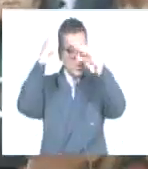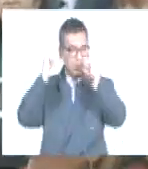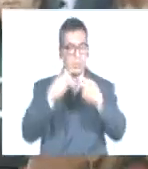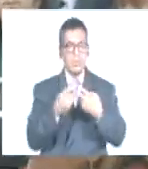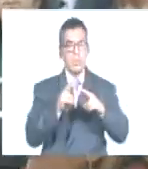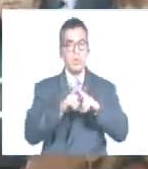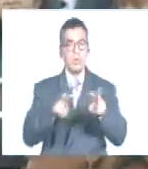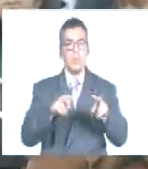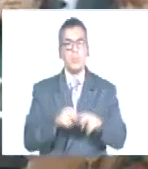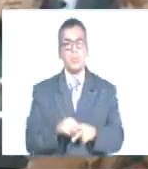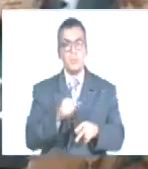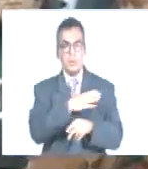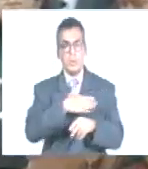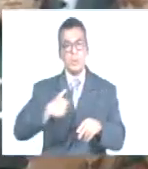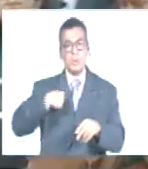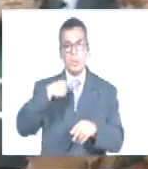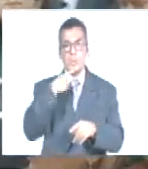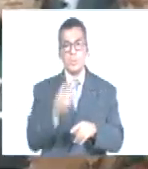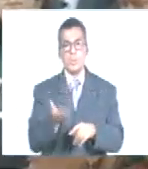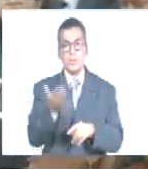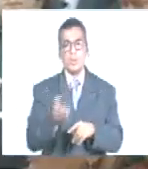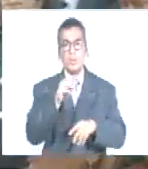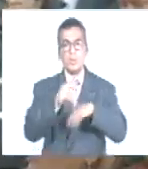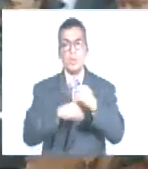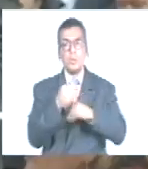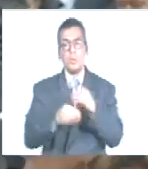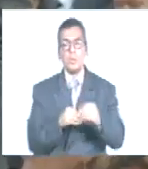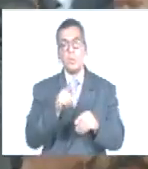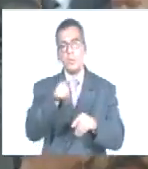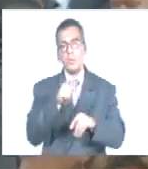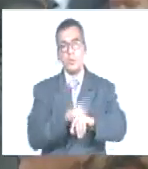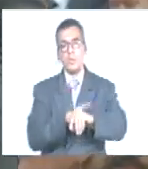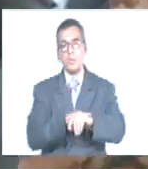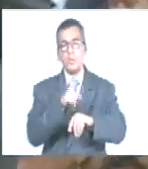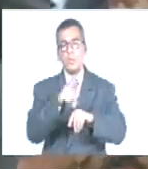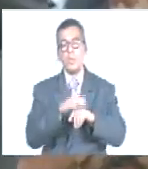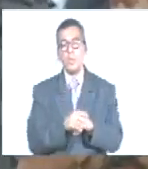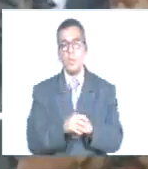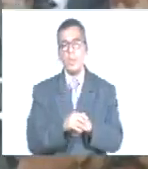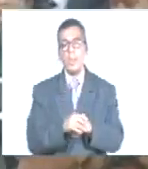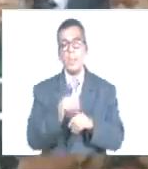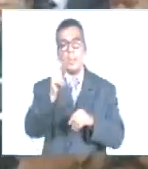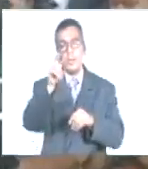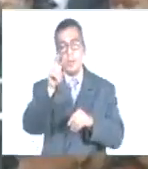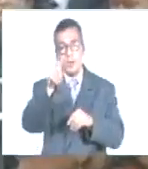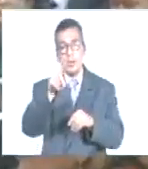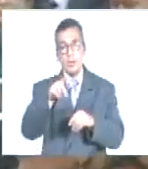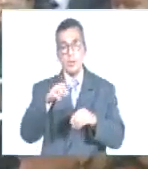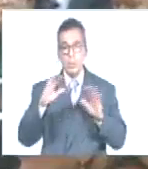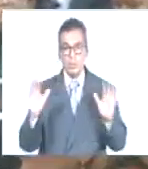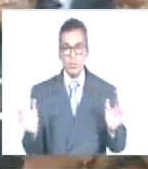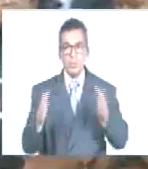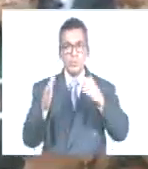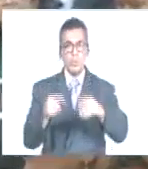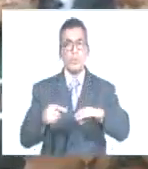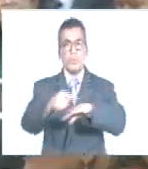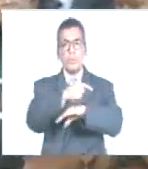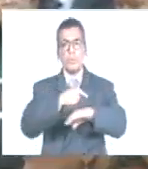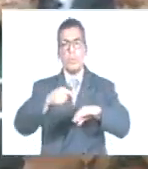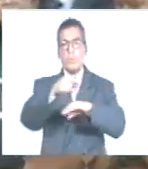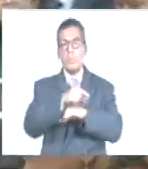paz. Y quisimos destacar ese hecho porque es precisamente en esta nueva oleada de